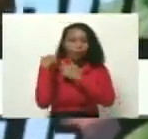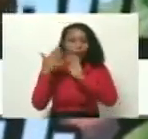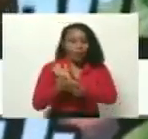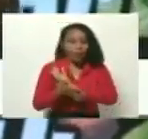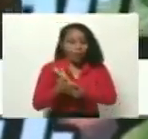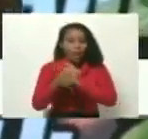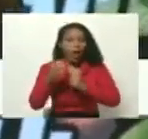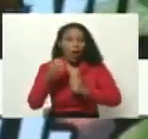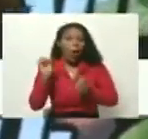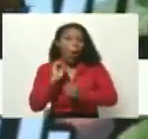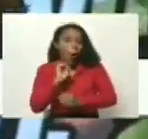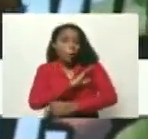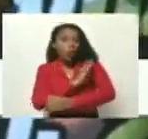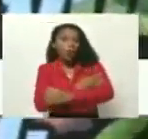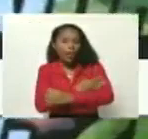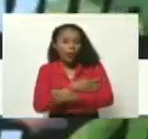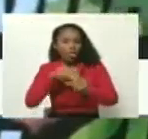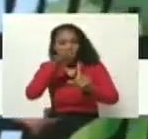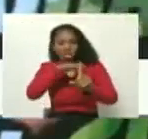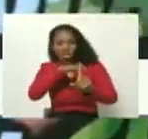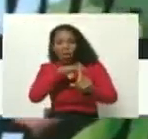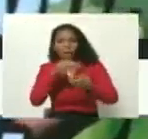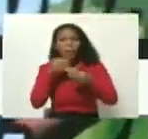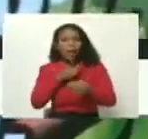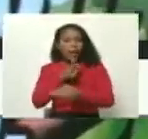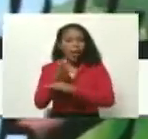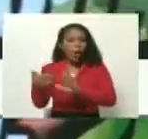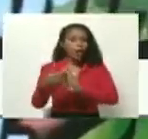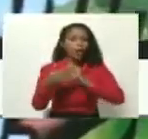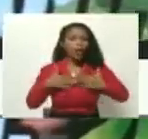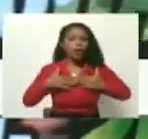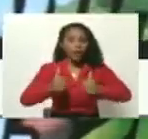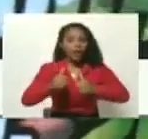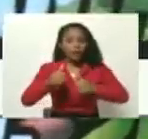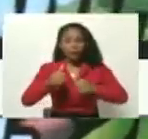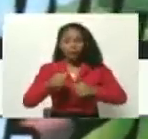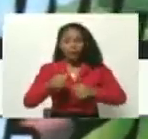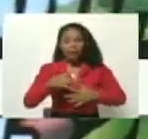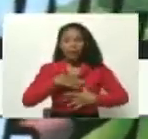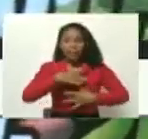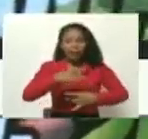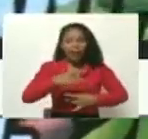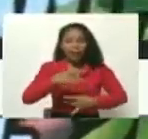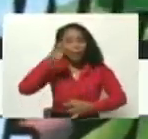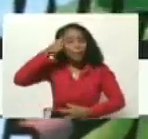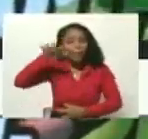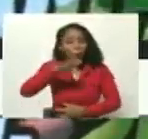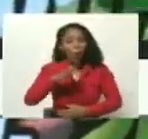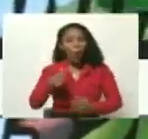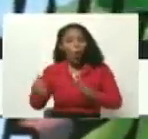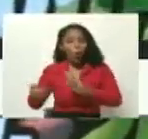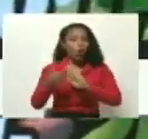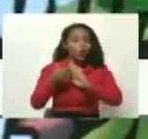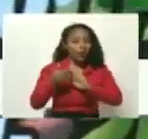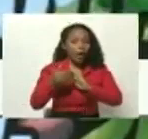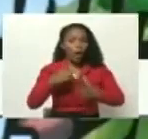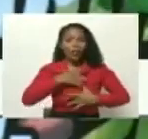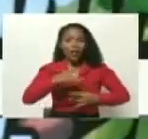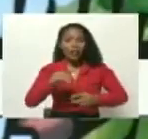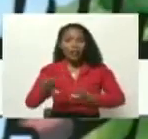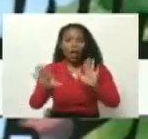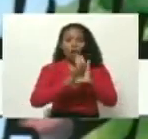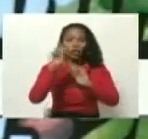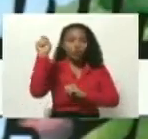cualquier poder fáctico, para ir contra los intereses del pueblo, para ir contra los intereses constitucionales,